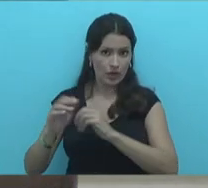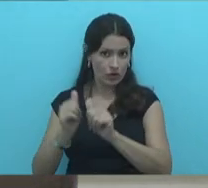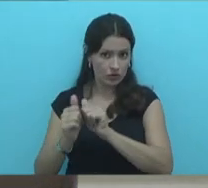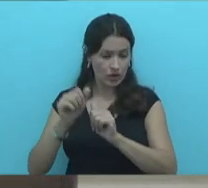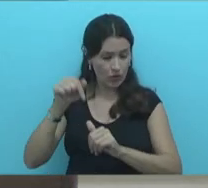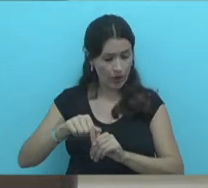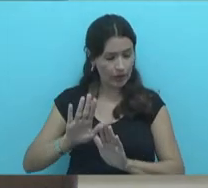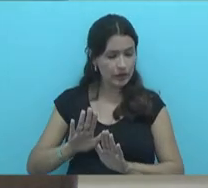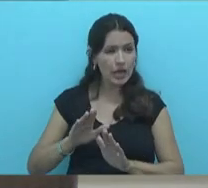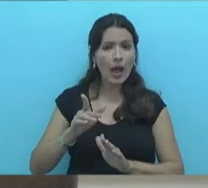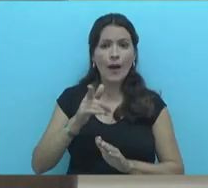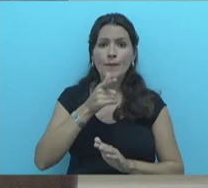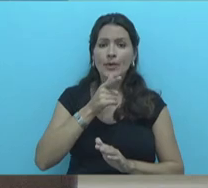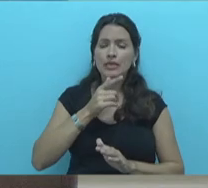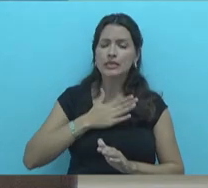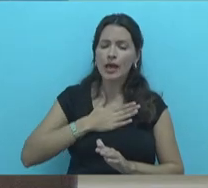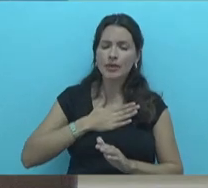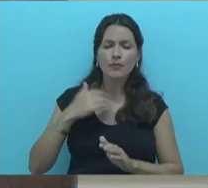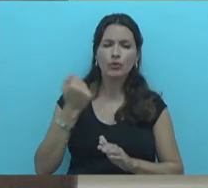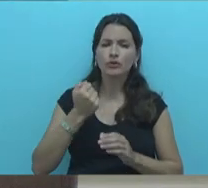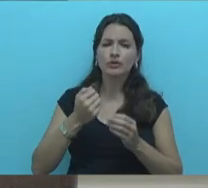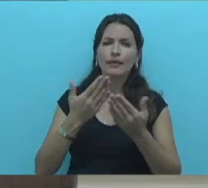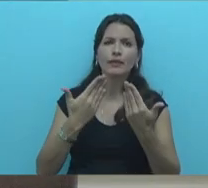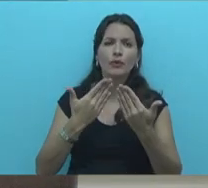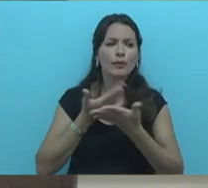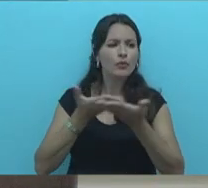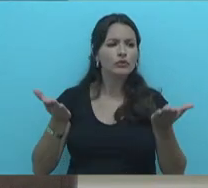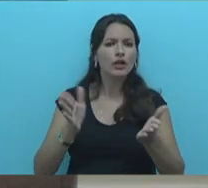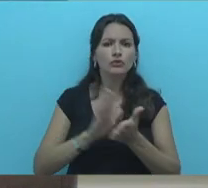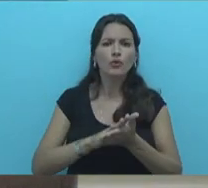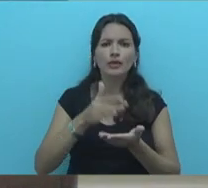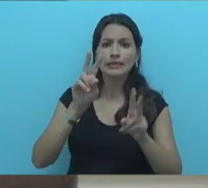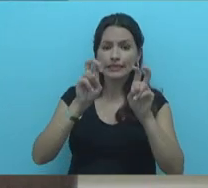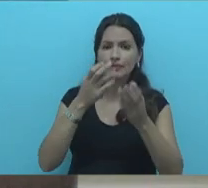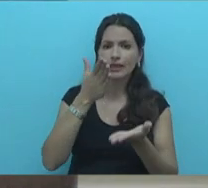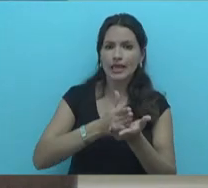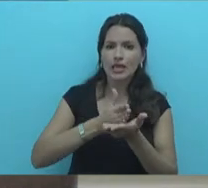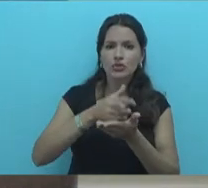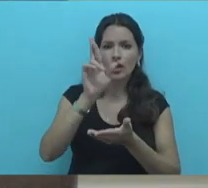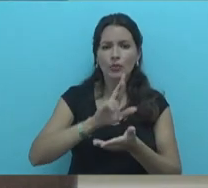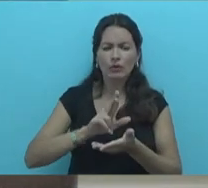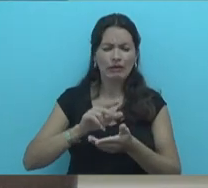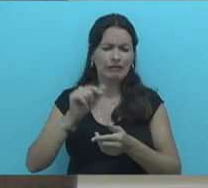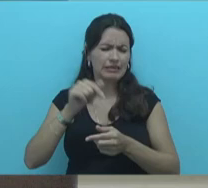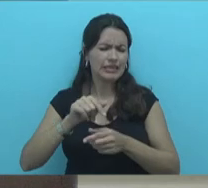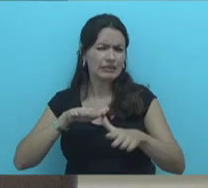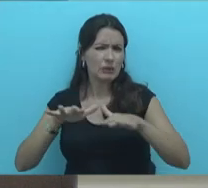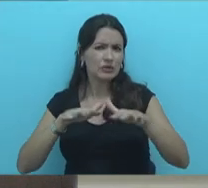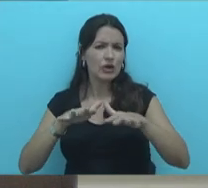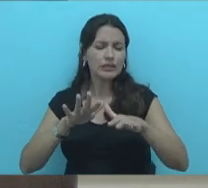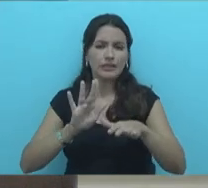por lo que significa para los derechos de las mujeres, sino también por todo el entramado que hay detrás de ese caso,